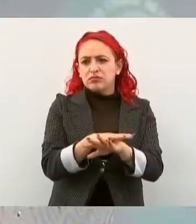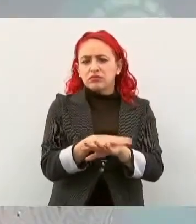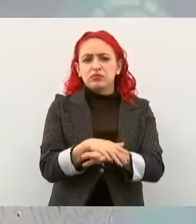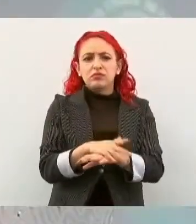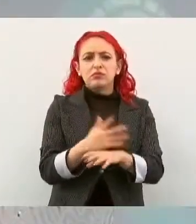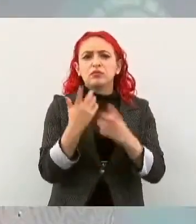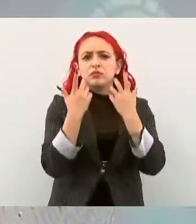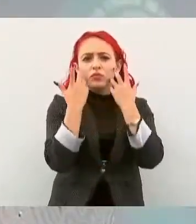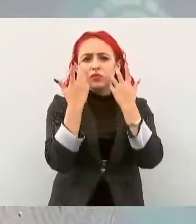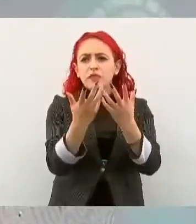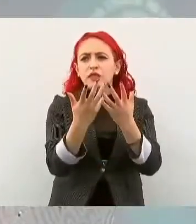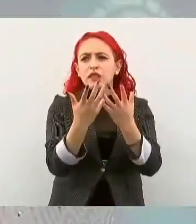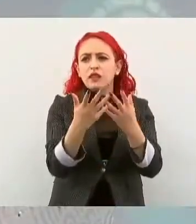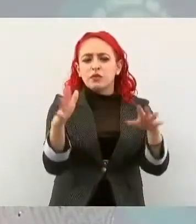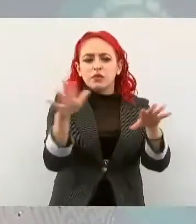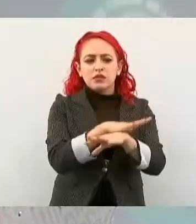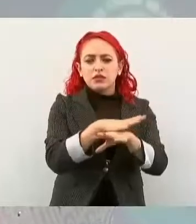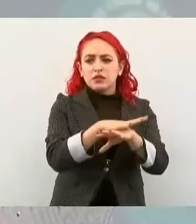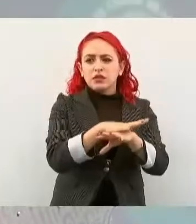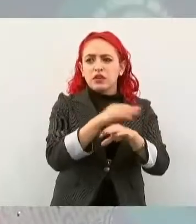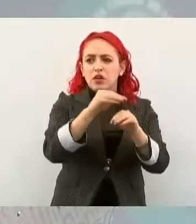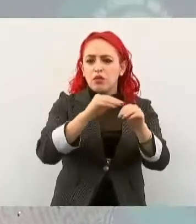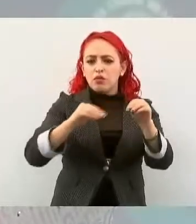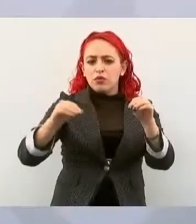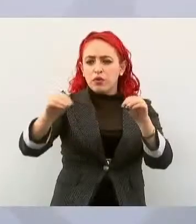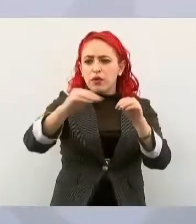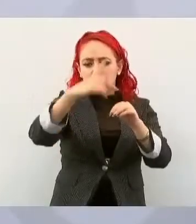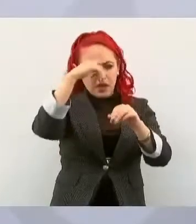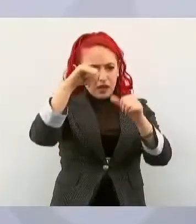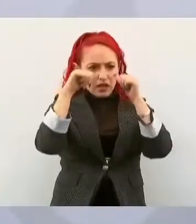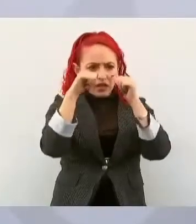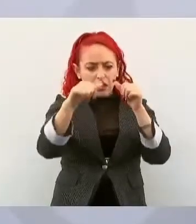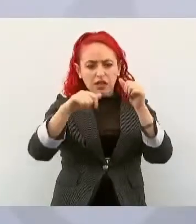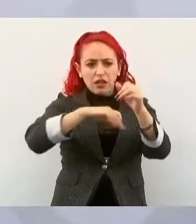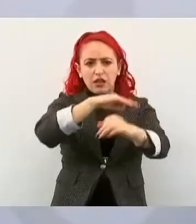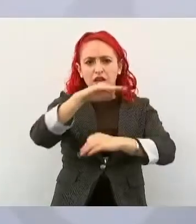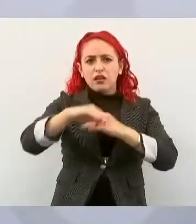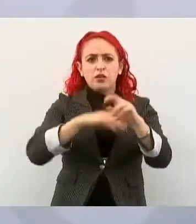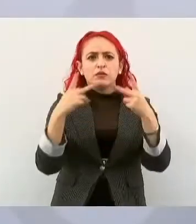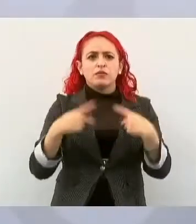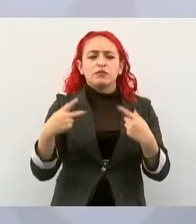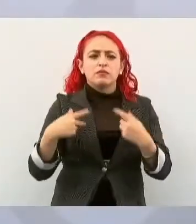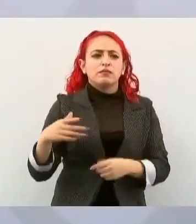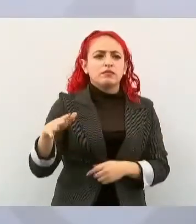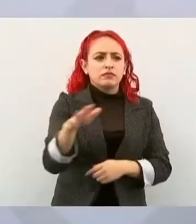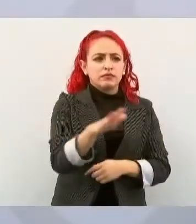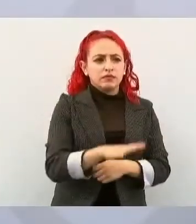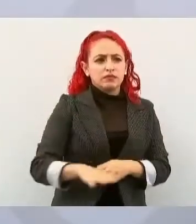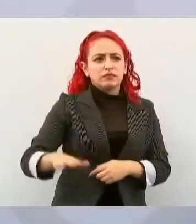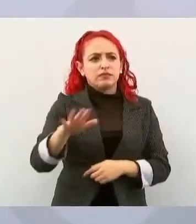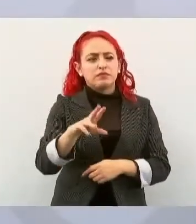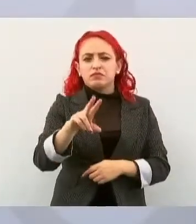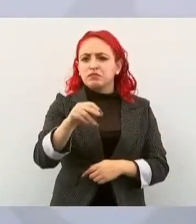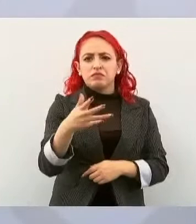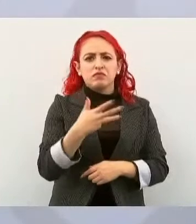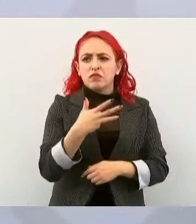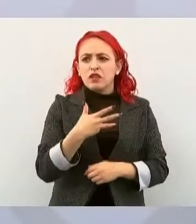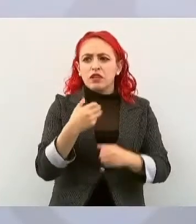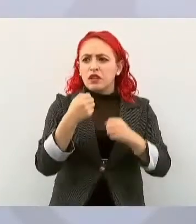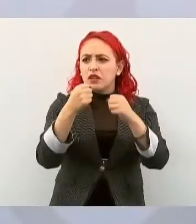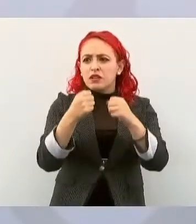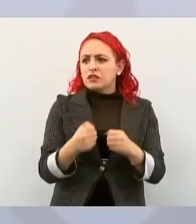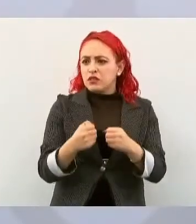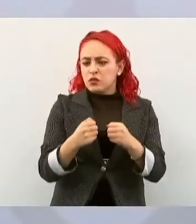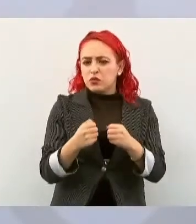queríamos replicarlo para atender a la población que no tiene seguridad